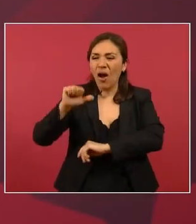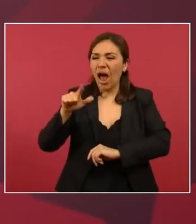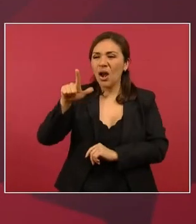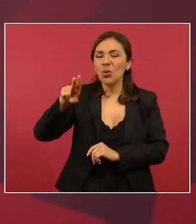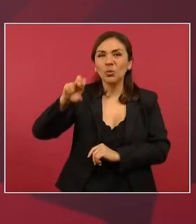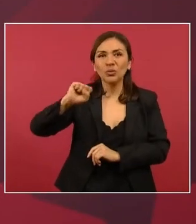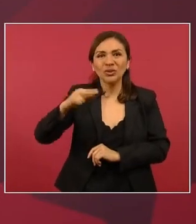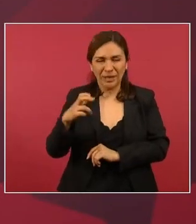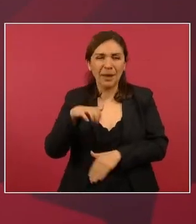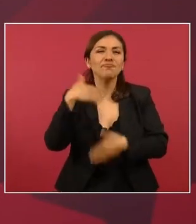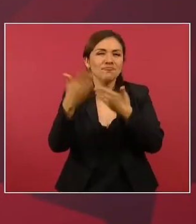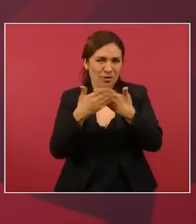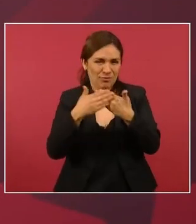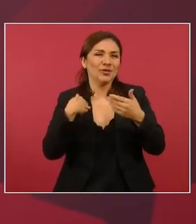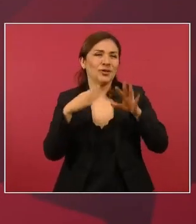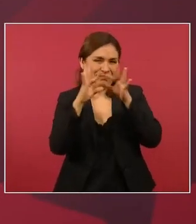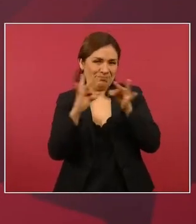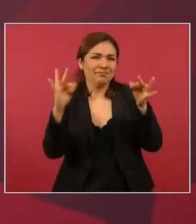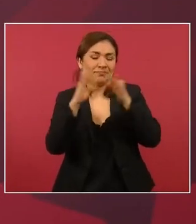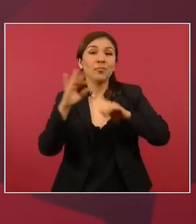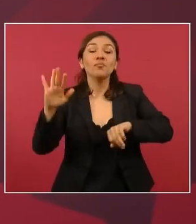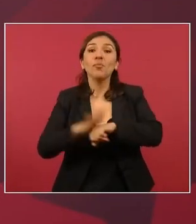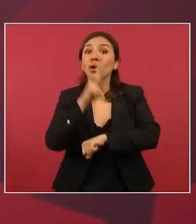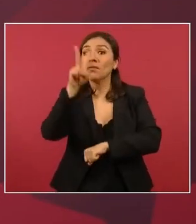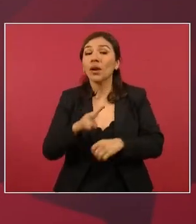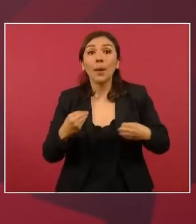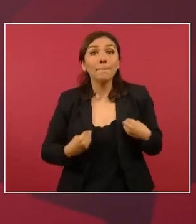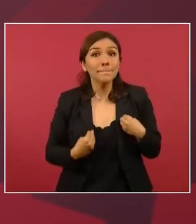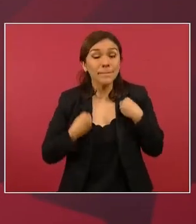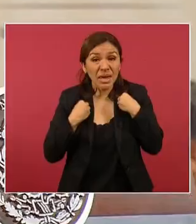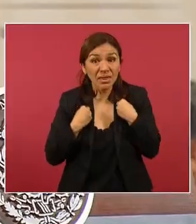Ya vamos a hablar de eso, porque la vida